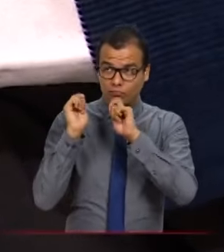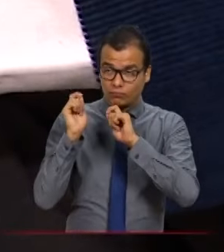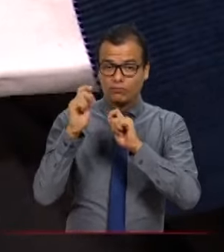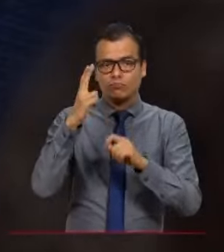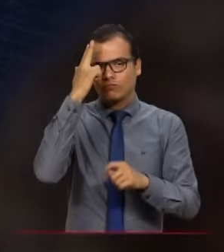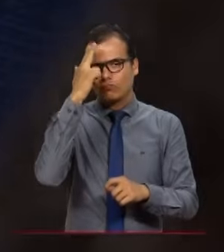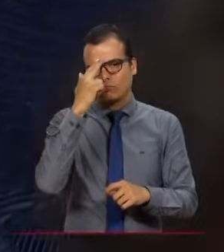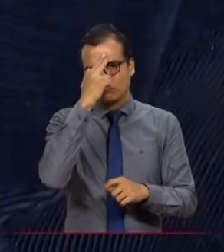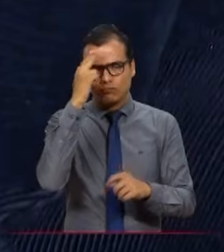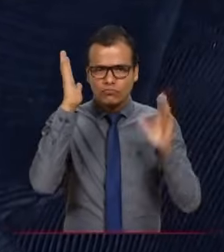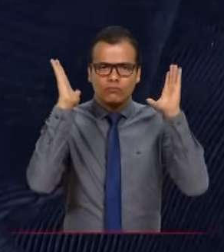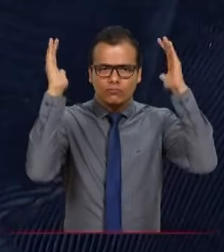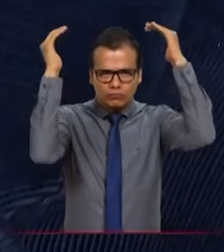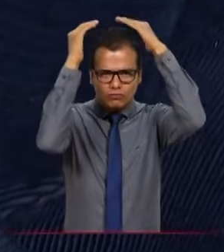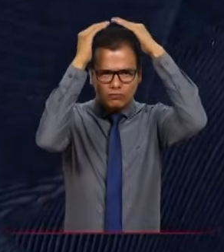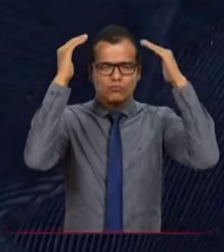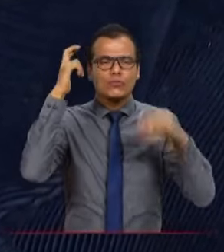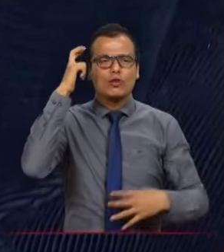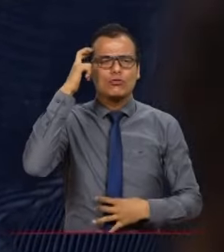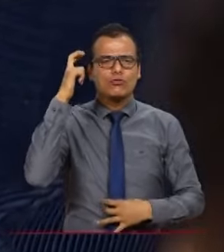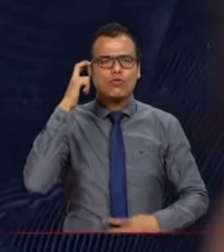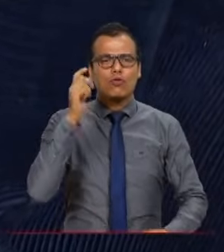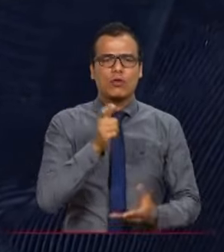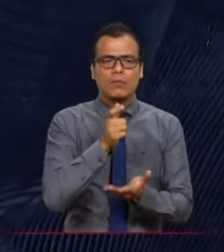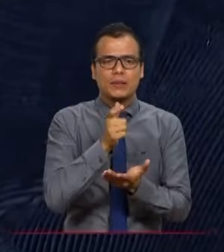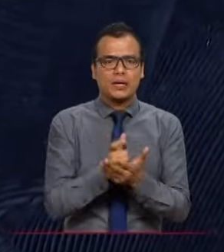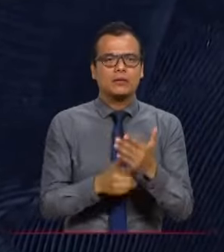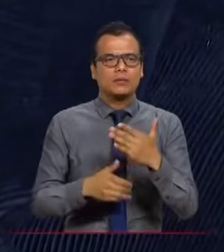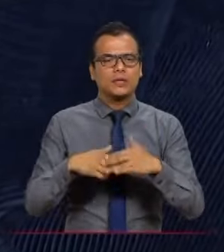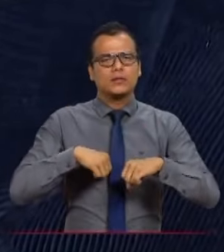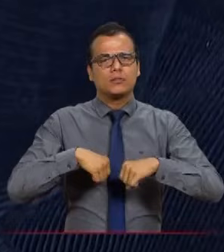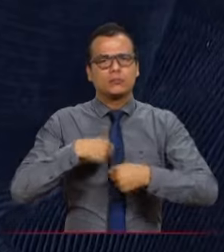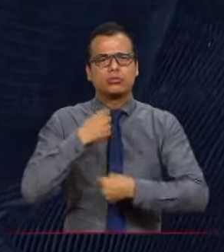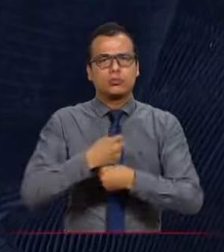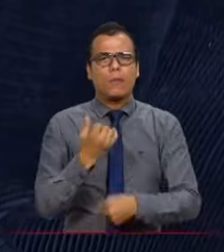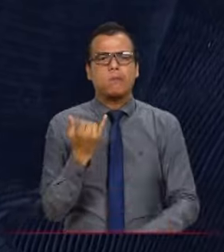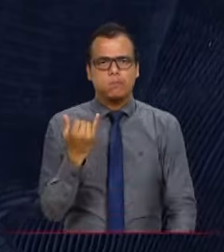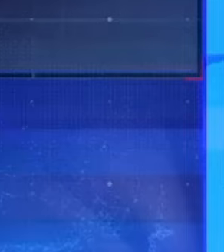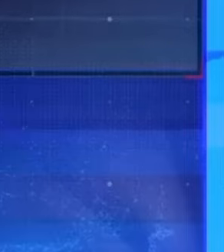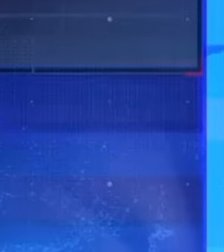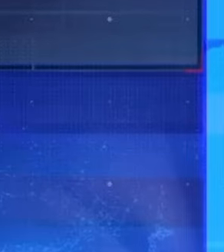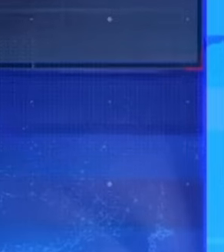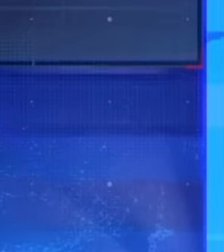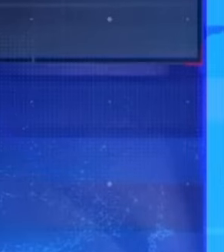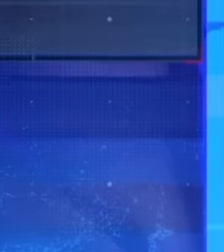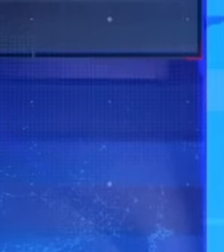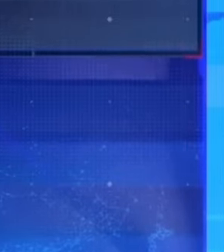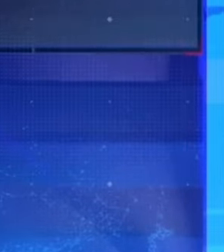como obispo de la diócesis de Quibdó y dará inicio a su labor ministerial en este departamento.